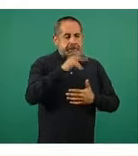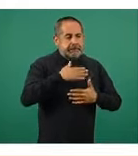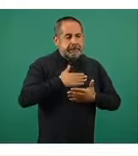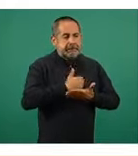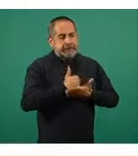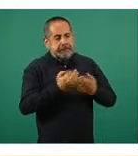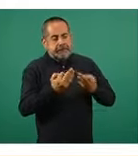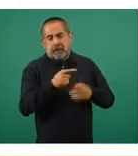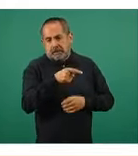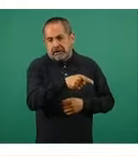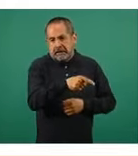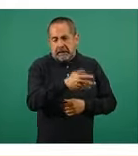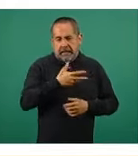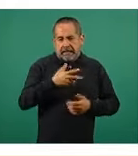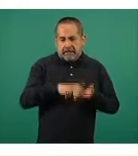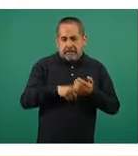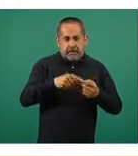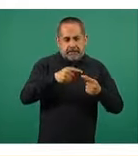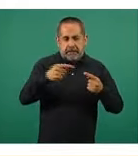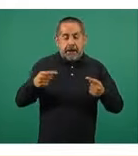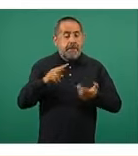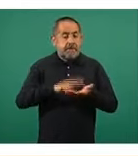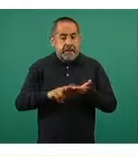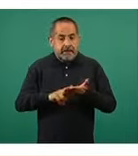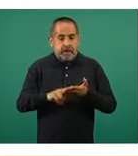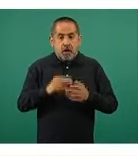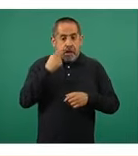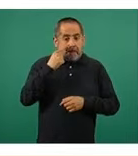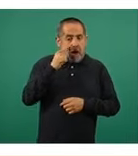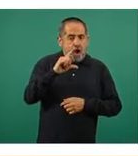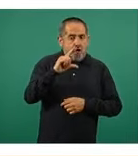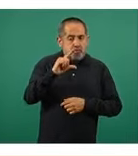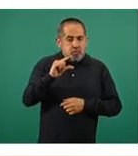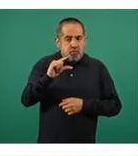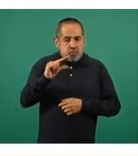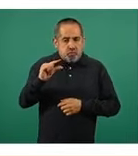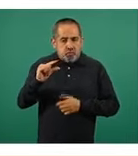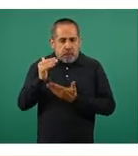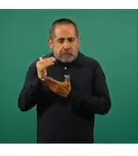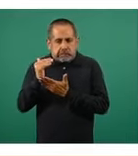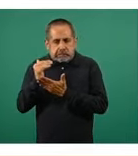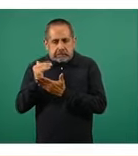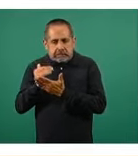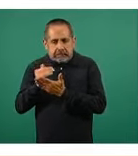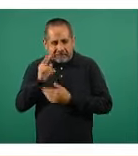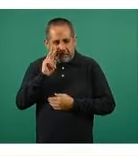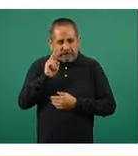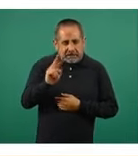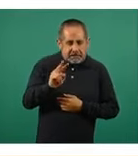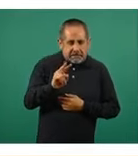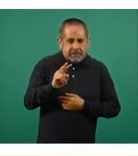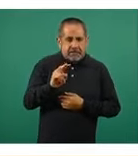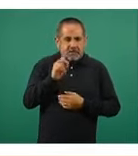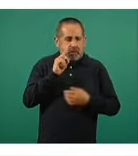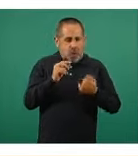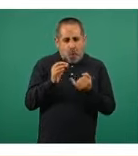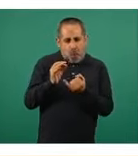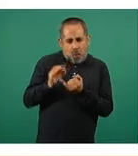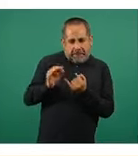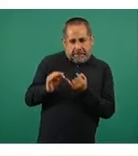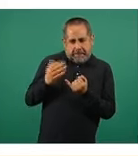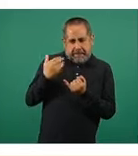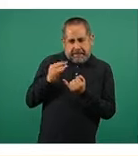Afortunadamente, como ustedes pueden identificar, esta curva se encuentra en descenso. Si ustedes se acercaran al gráfico y observaran las últimas fechas